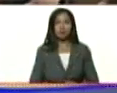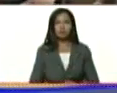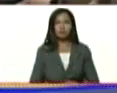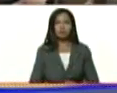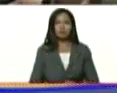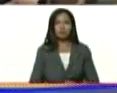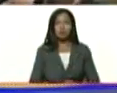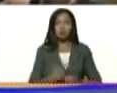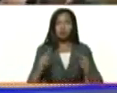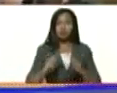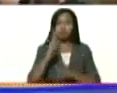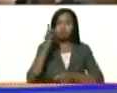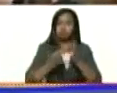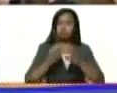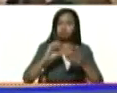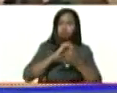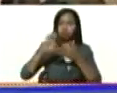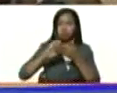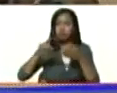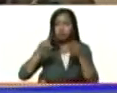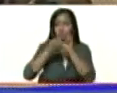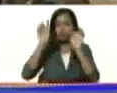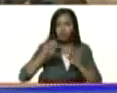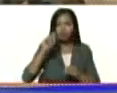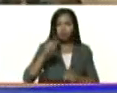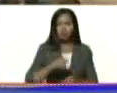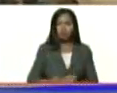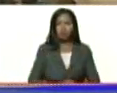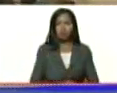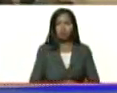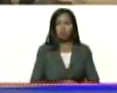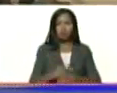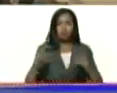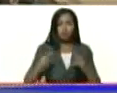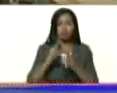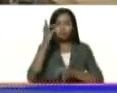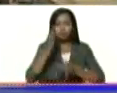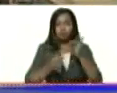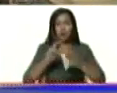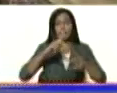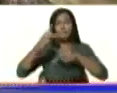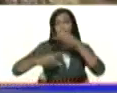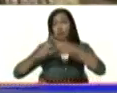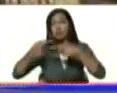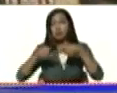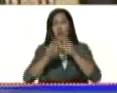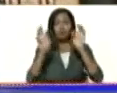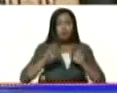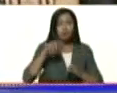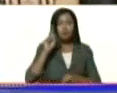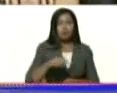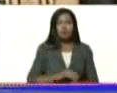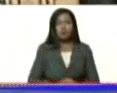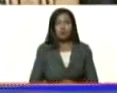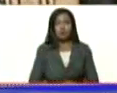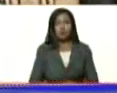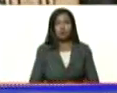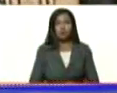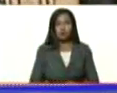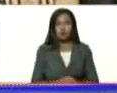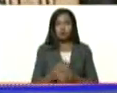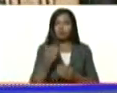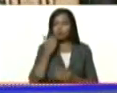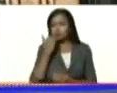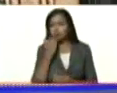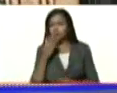de coincidencia estratégica, de coincidencia política y diplomática, de